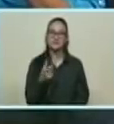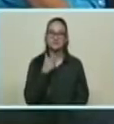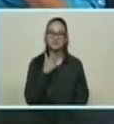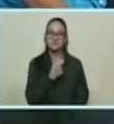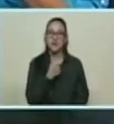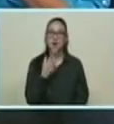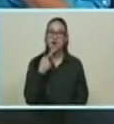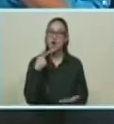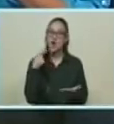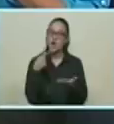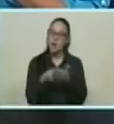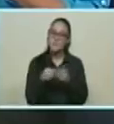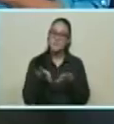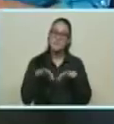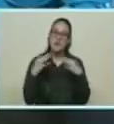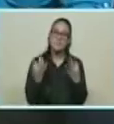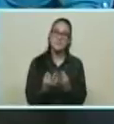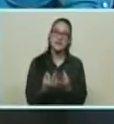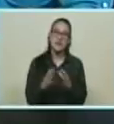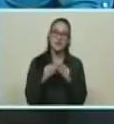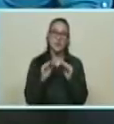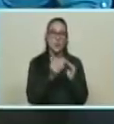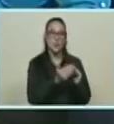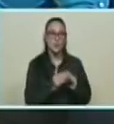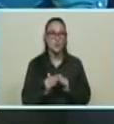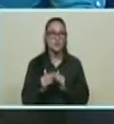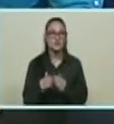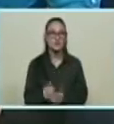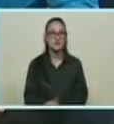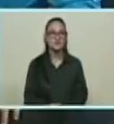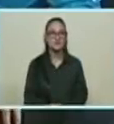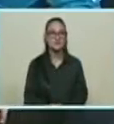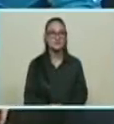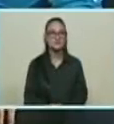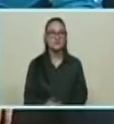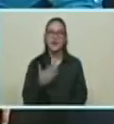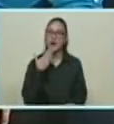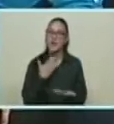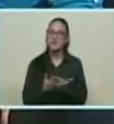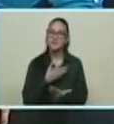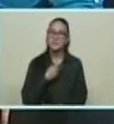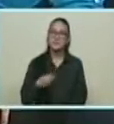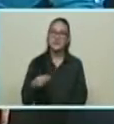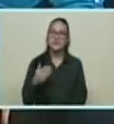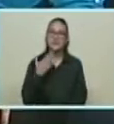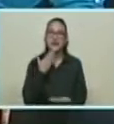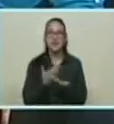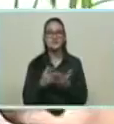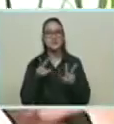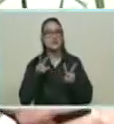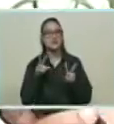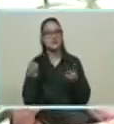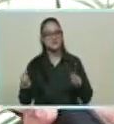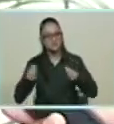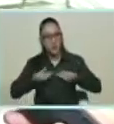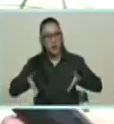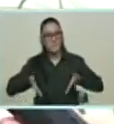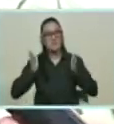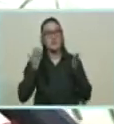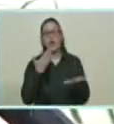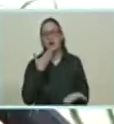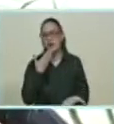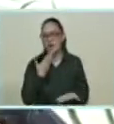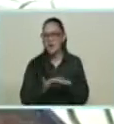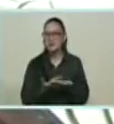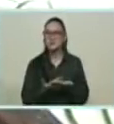en nombre de su familia y en nombre de toda la comunidad. Así es, presidente. Gracias, presidente. Gracias por esta vivienda digna que usted nos ha dado hoy,